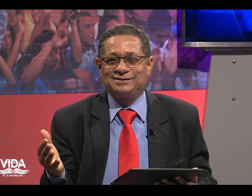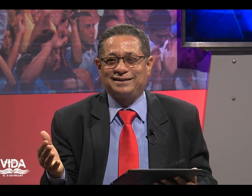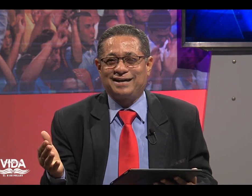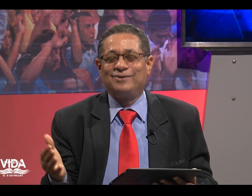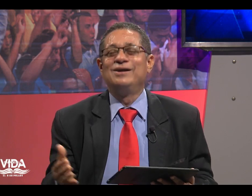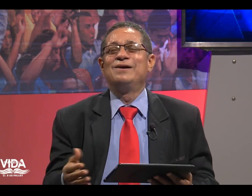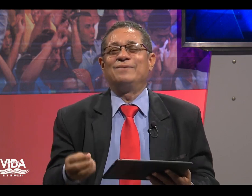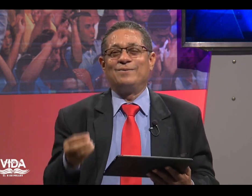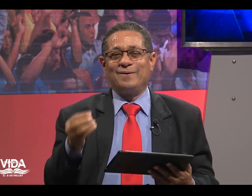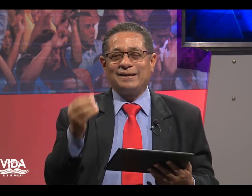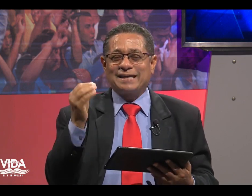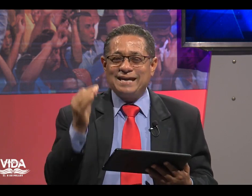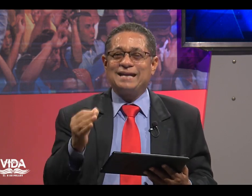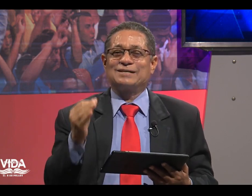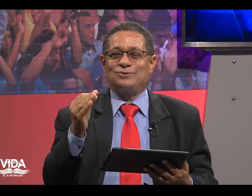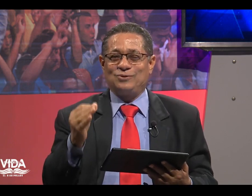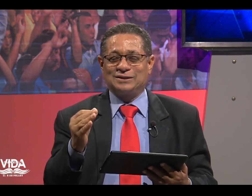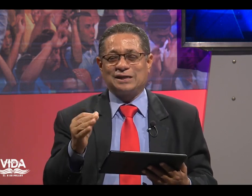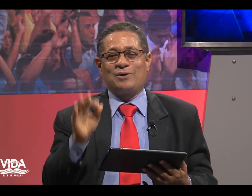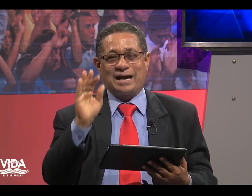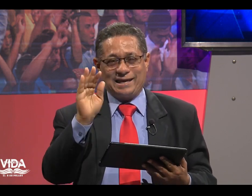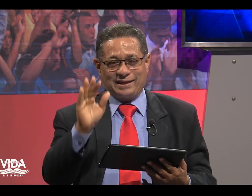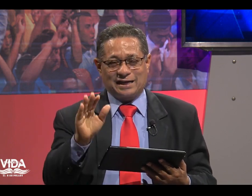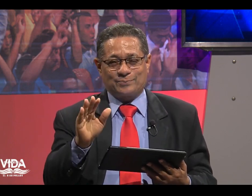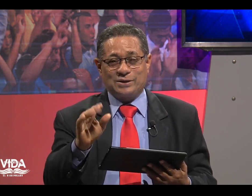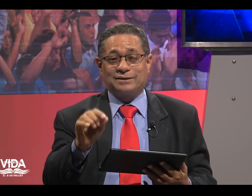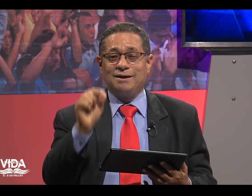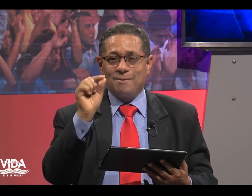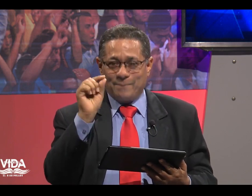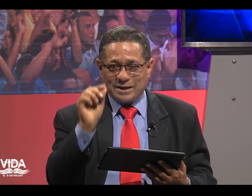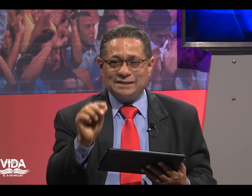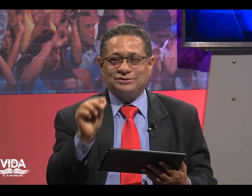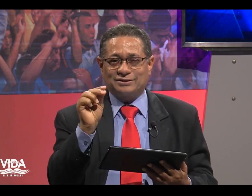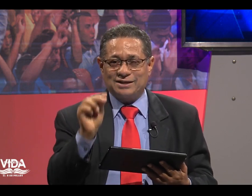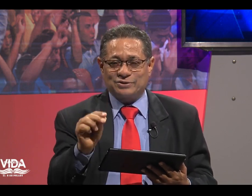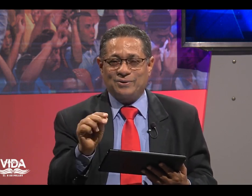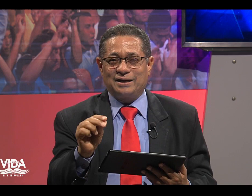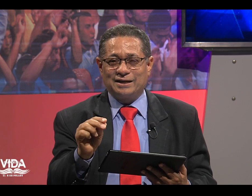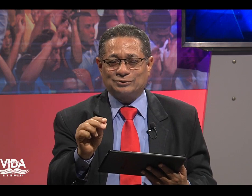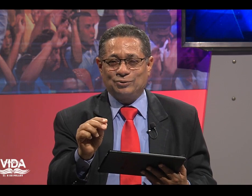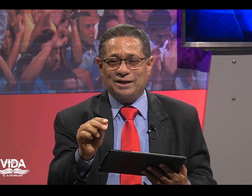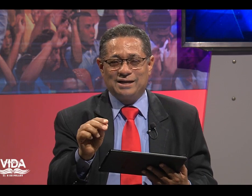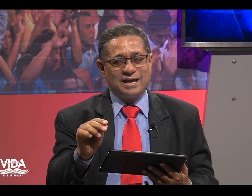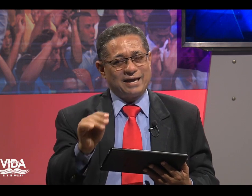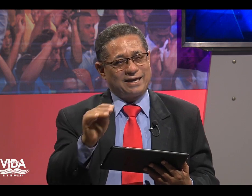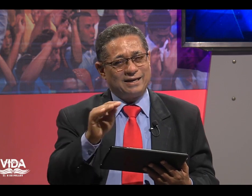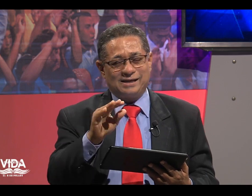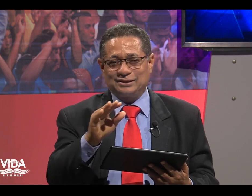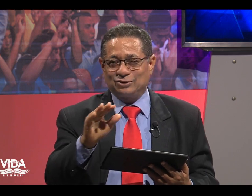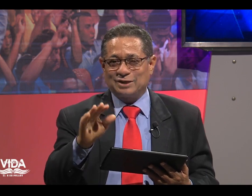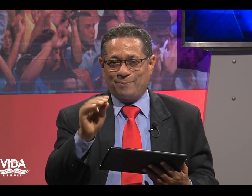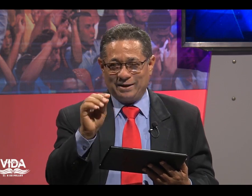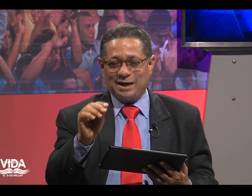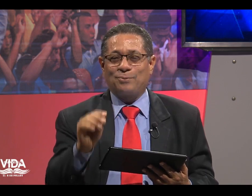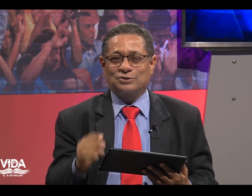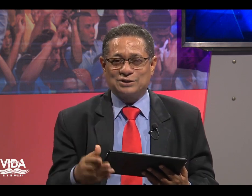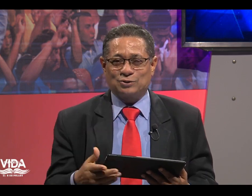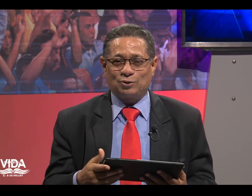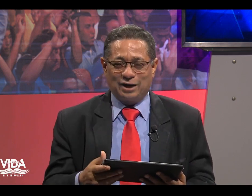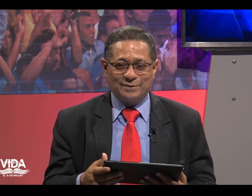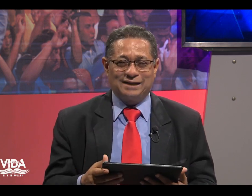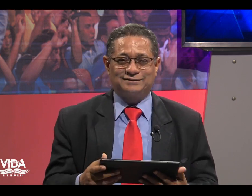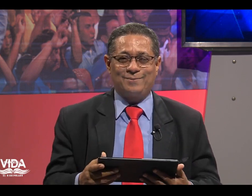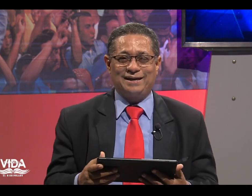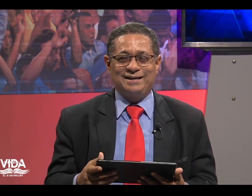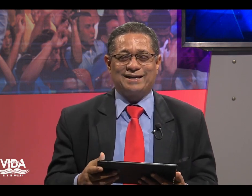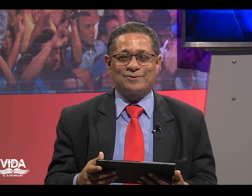Quiénes serán los ancianos vamos a ver quiénes son los ancianos aquí está la respuesta preste atención a la lectura que esto se explica por sí